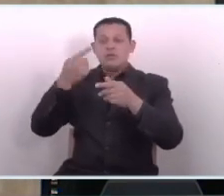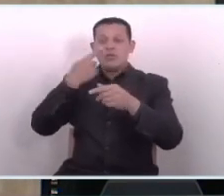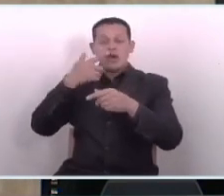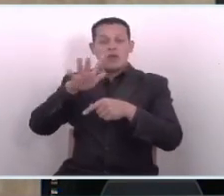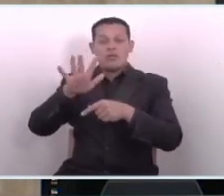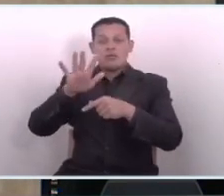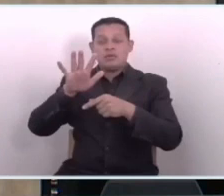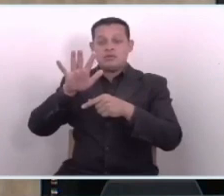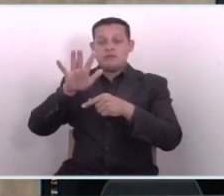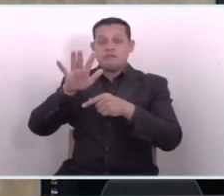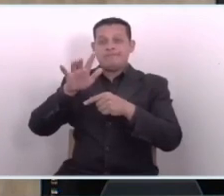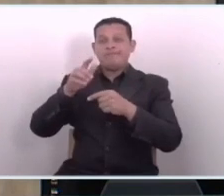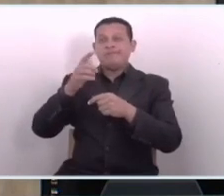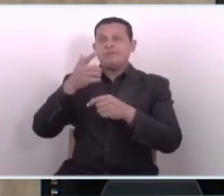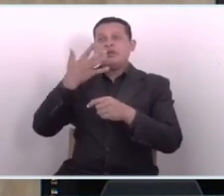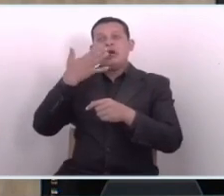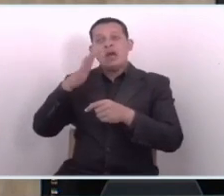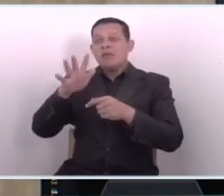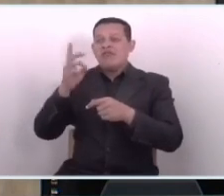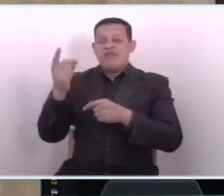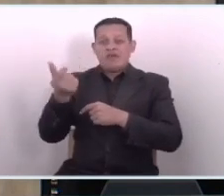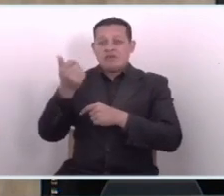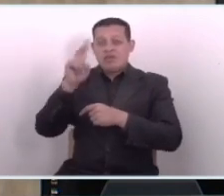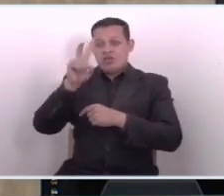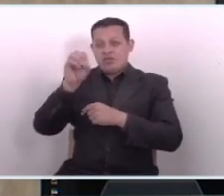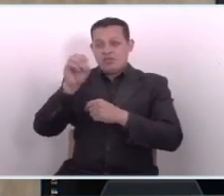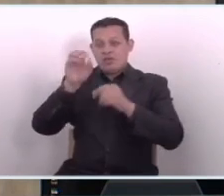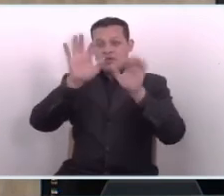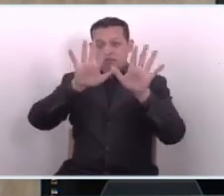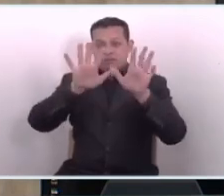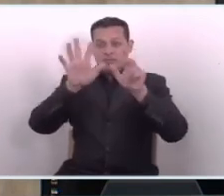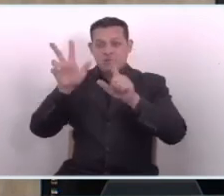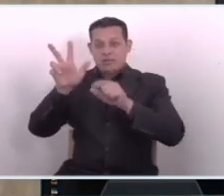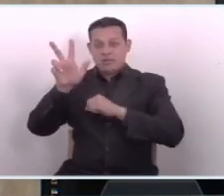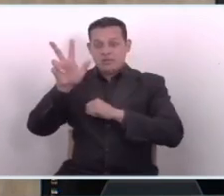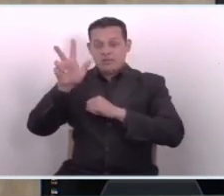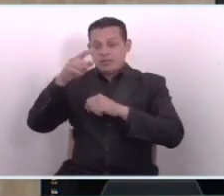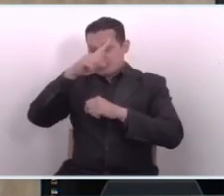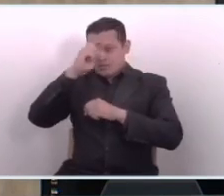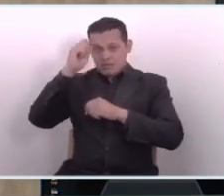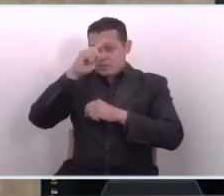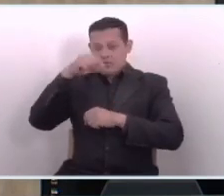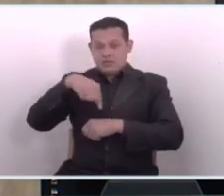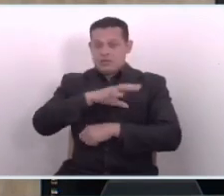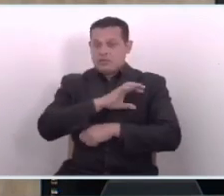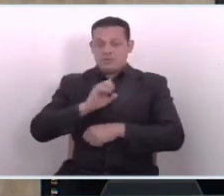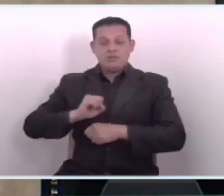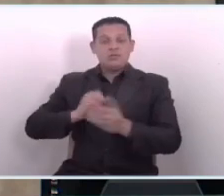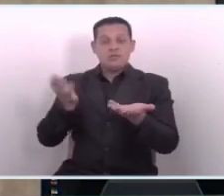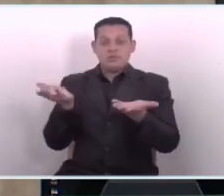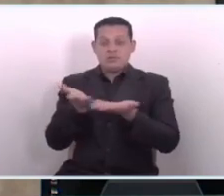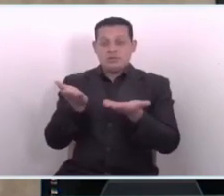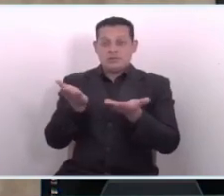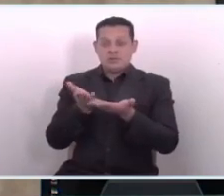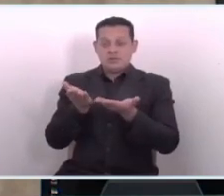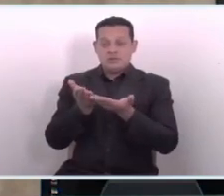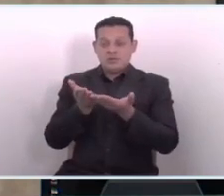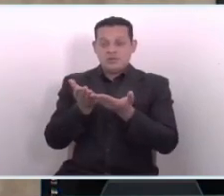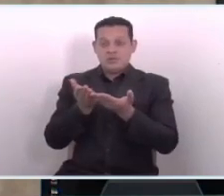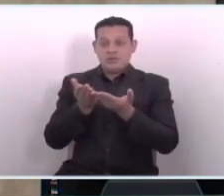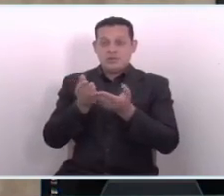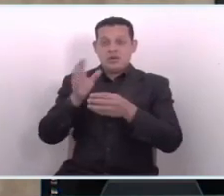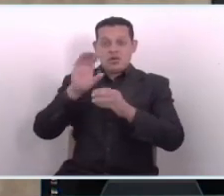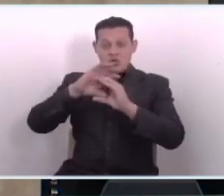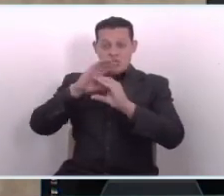un ejemplo muy casero para mí. Desde 2013 se está trabajando en El Salvador para la creación de una cuenta satélite para